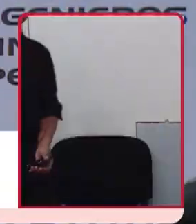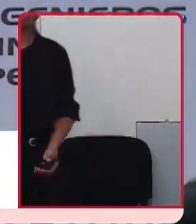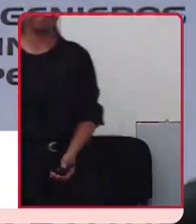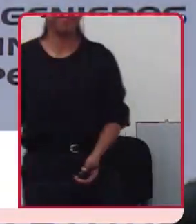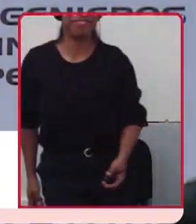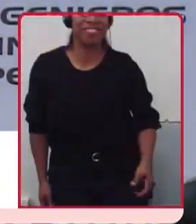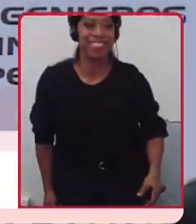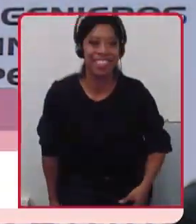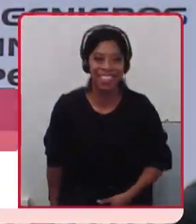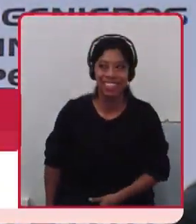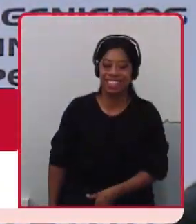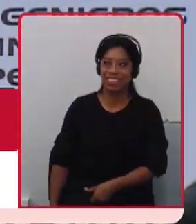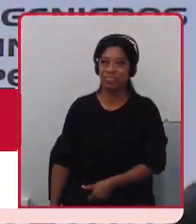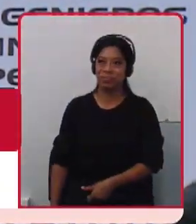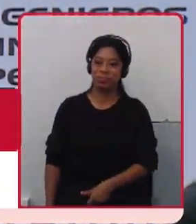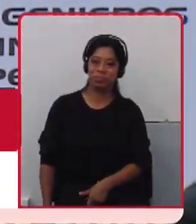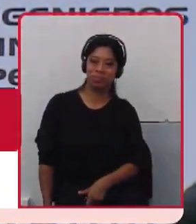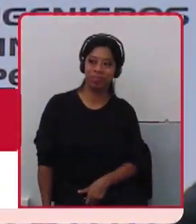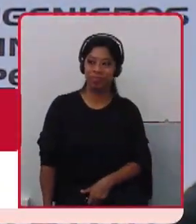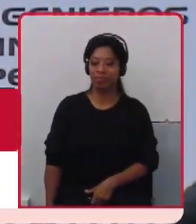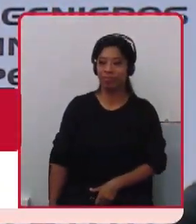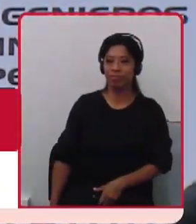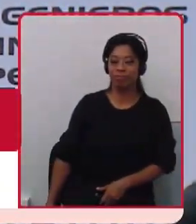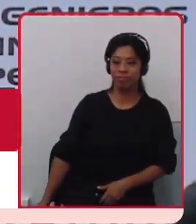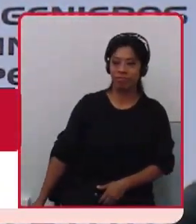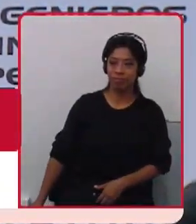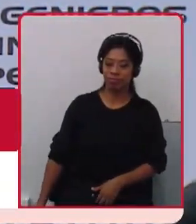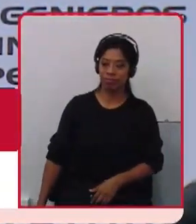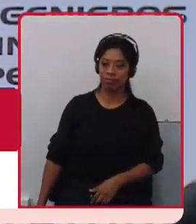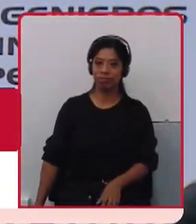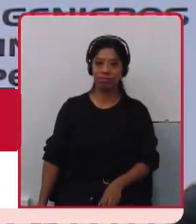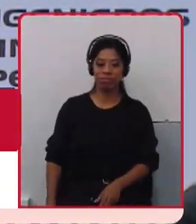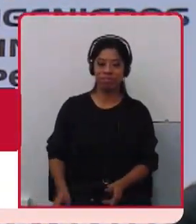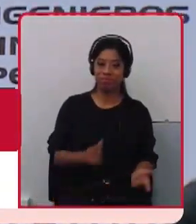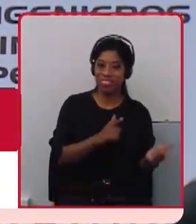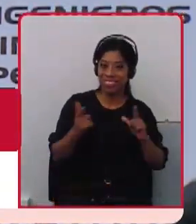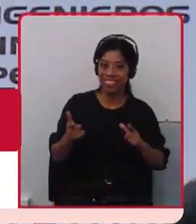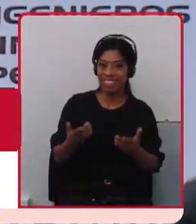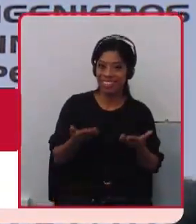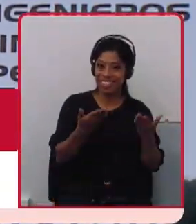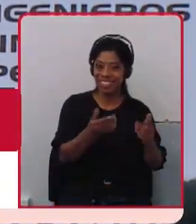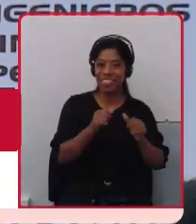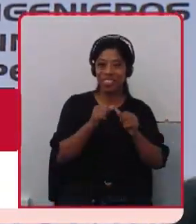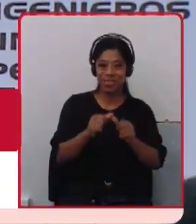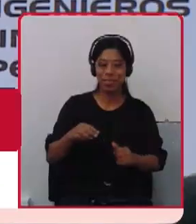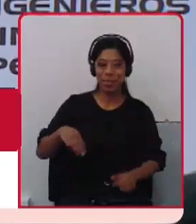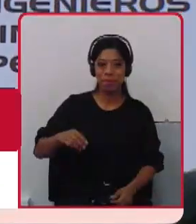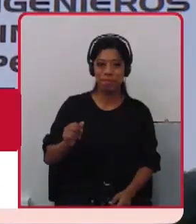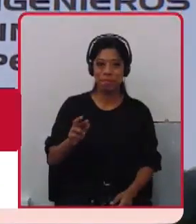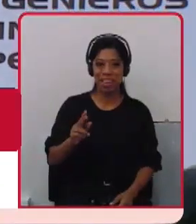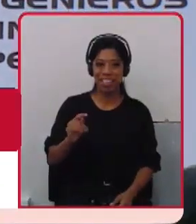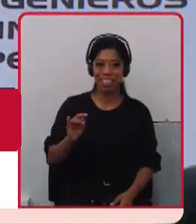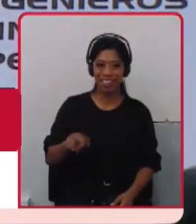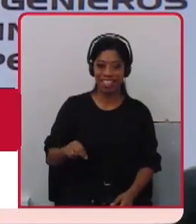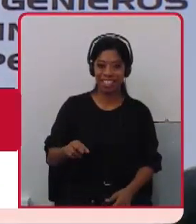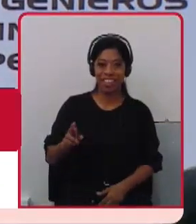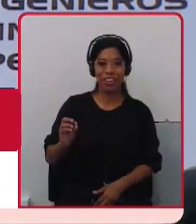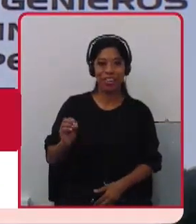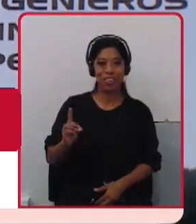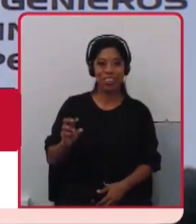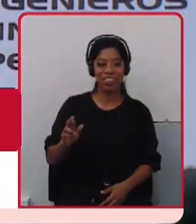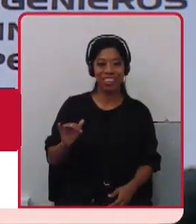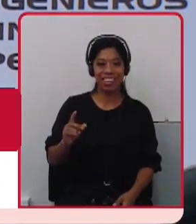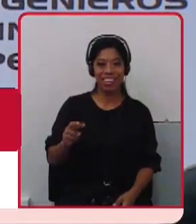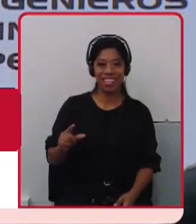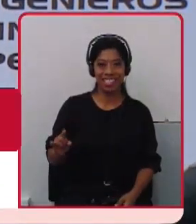Listo. Ahora pasamos a nuestro último expositor, el ingeniero Martín Rodríguez. Él va a exponer